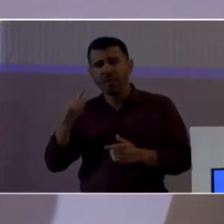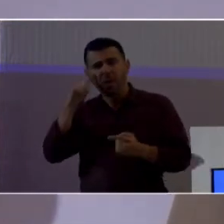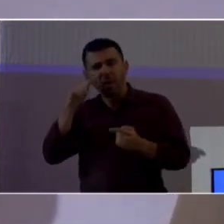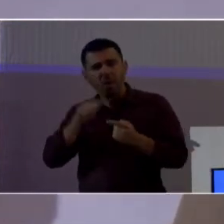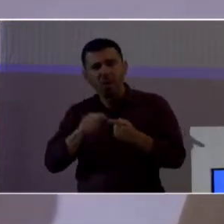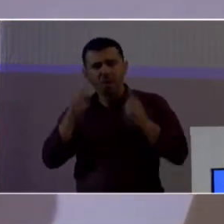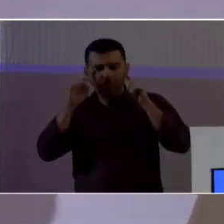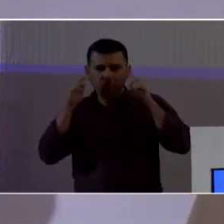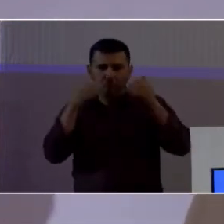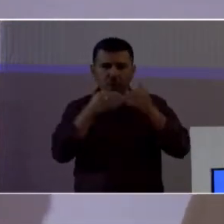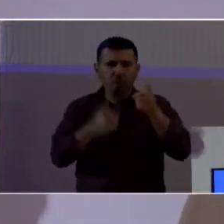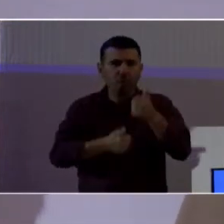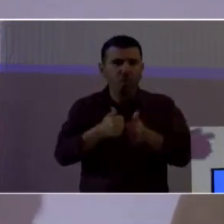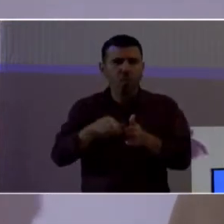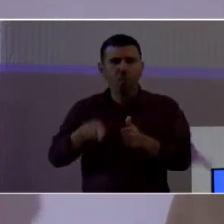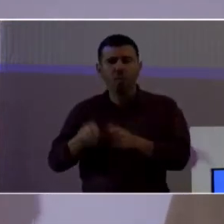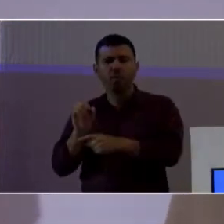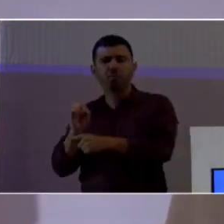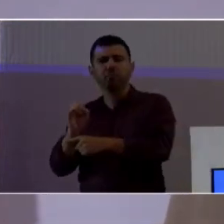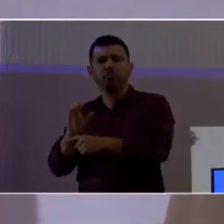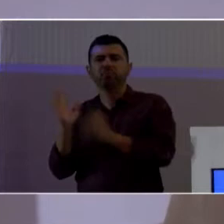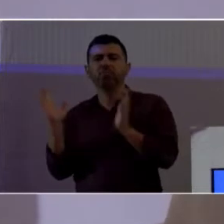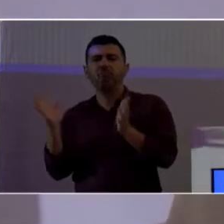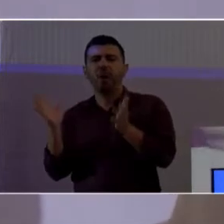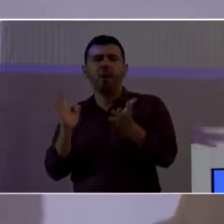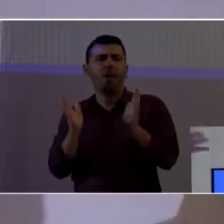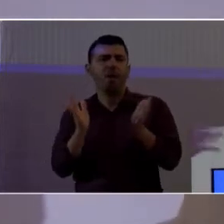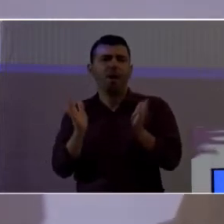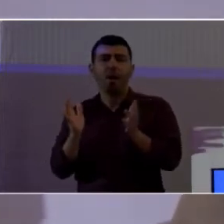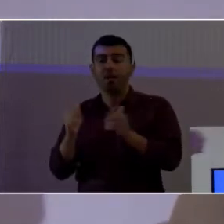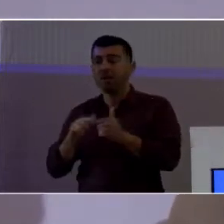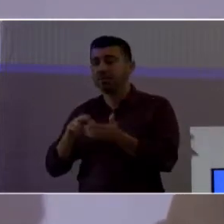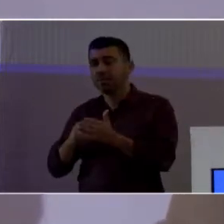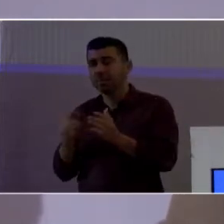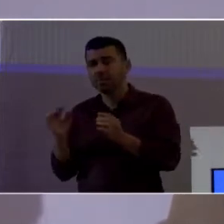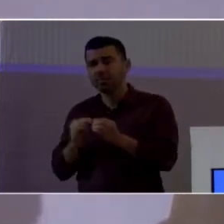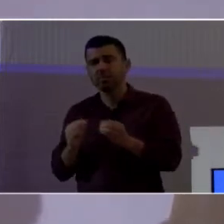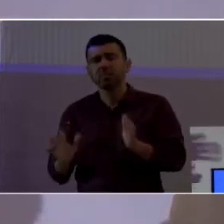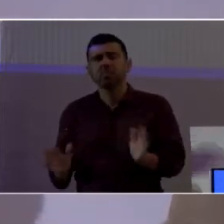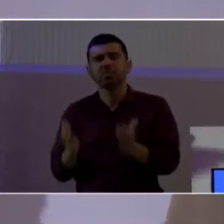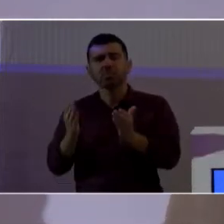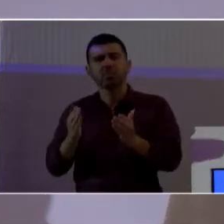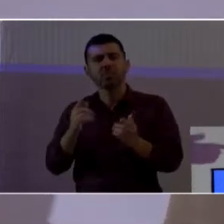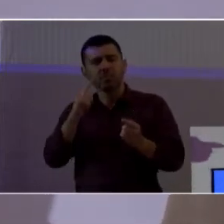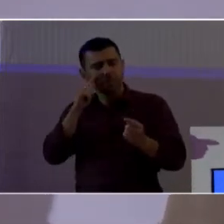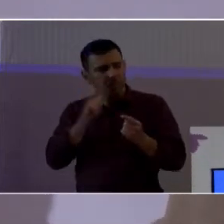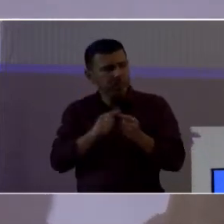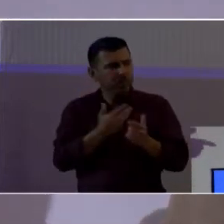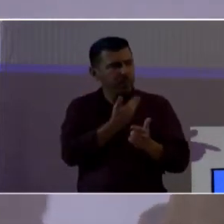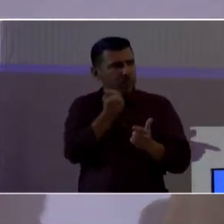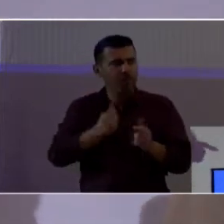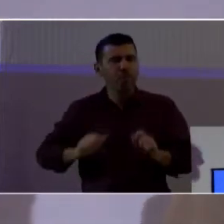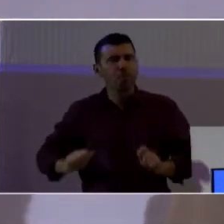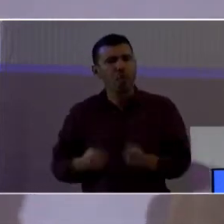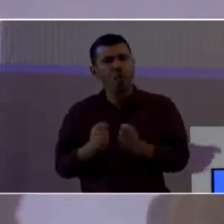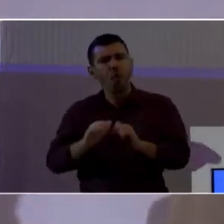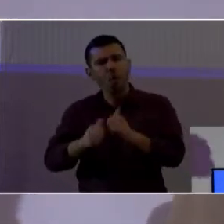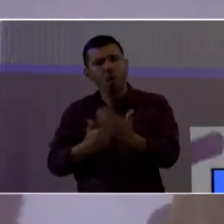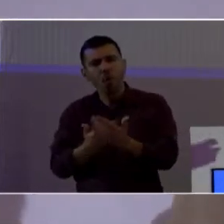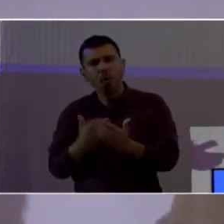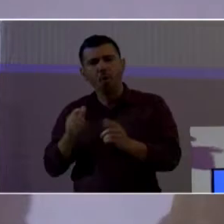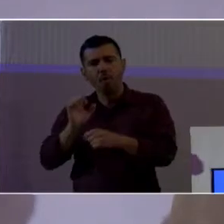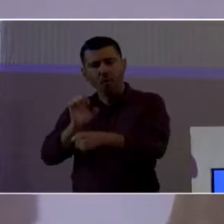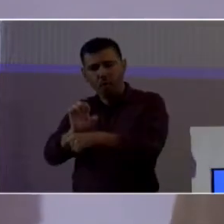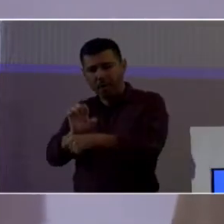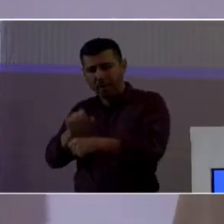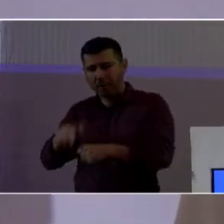poder retroalimentar y ver cómo nosotros vamos mejorando estos procesos de carácter social y esta administración, esta gerencia pública que